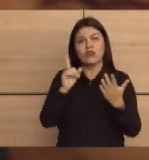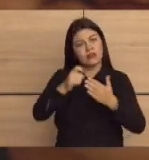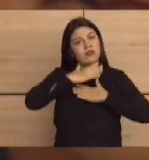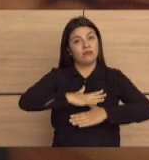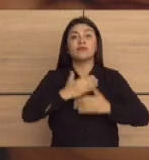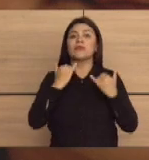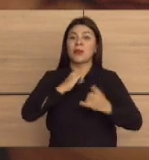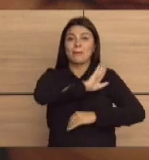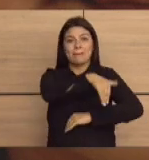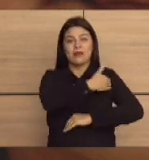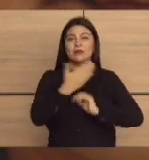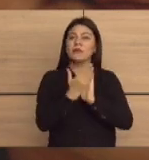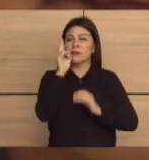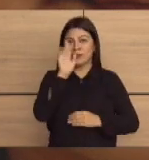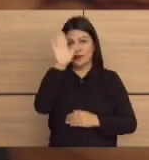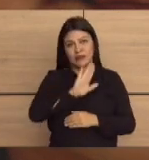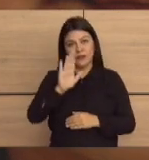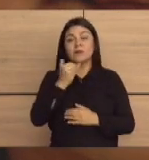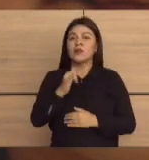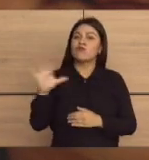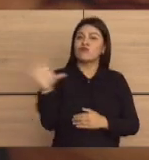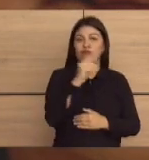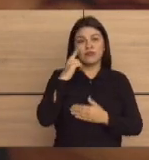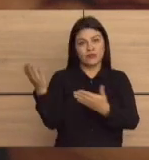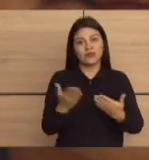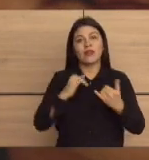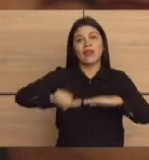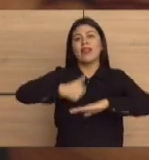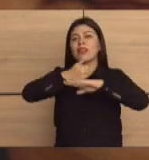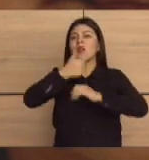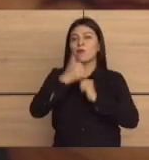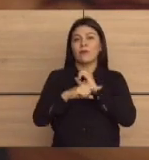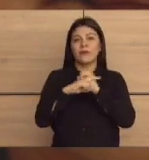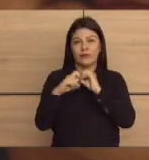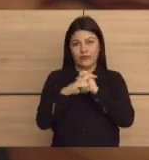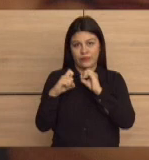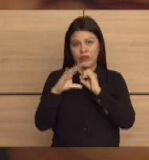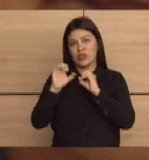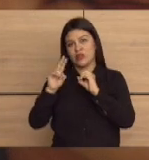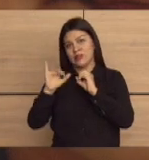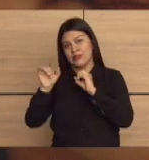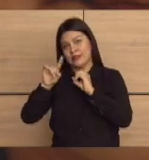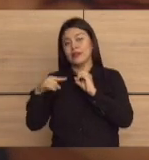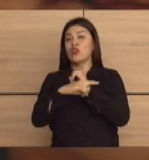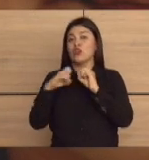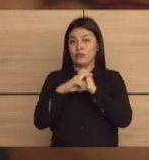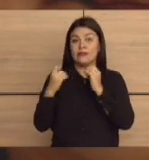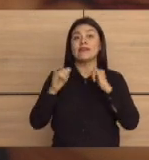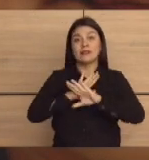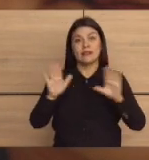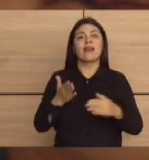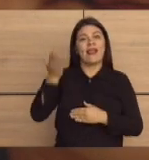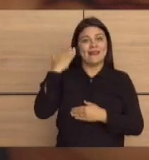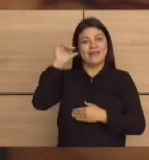Educación Nacional, sean muy bienvenidos. Nos acompaña el director de Colciencias y con él traigo a colación un compromiso que hizo el señor presidente